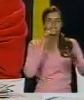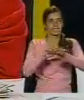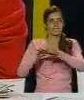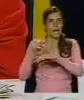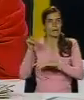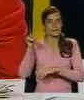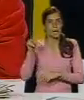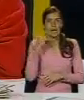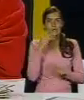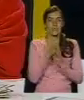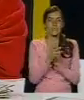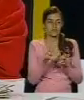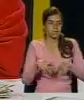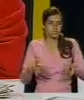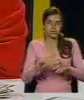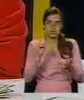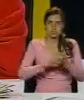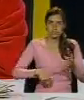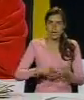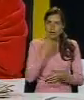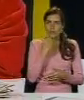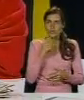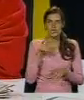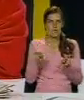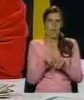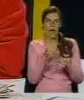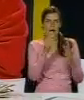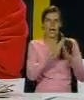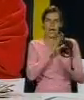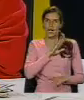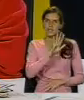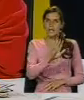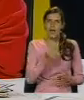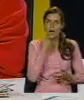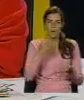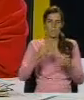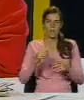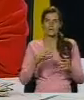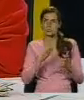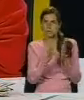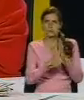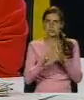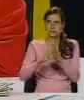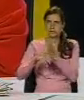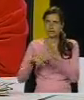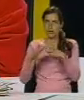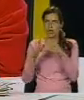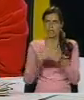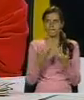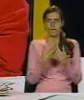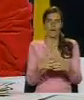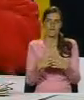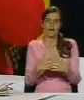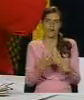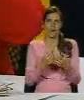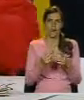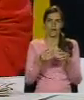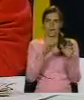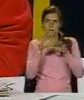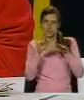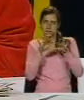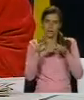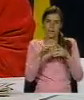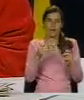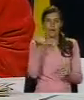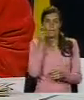que está pasando por ahí con esos terrenos ociosos, te va a pasar con tu casa, con tu bodega, con tu pequeño comercio, con tu pequeña fábrica. Y el pueblo tiene